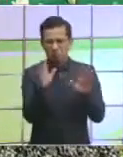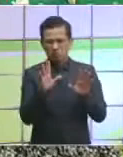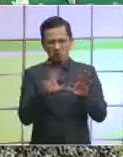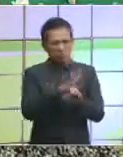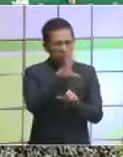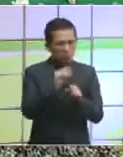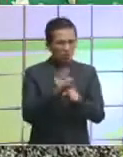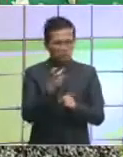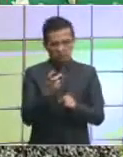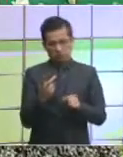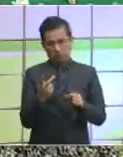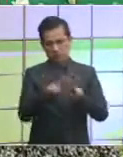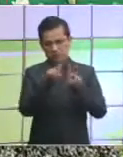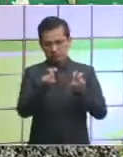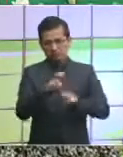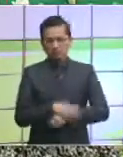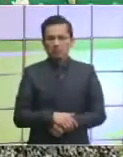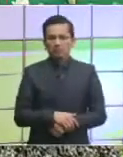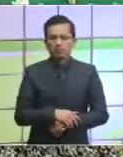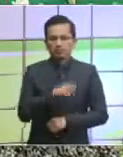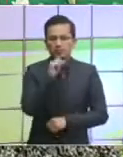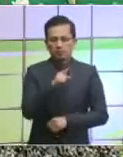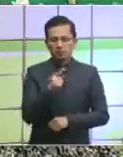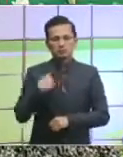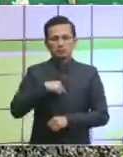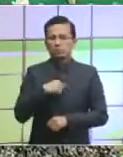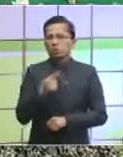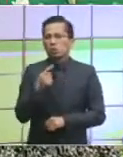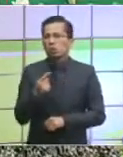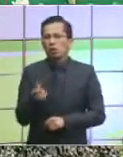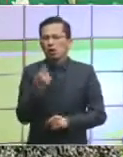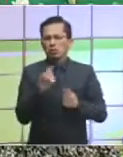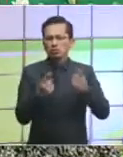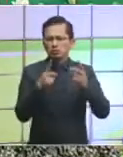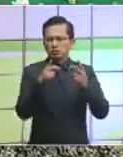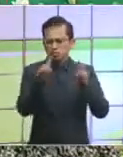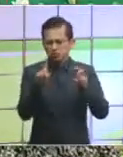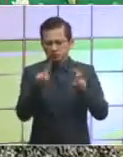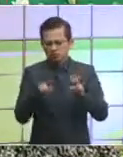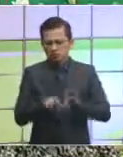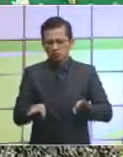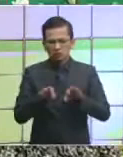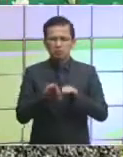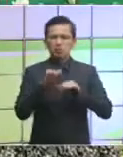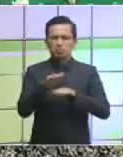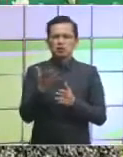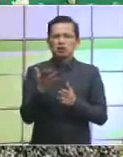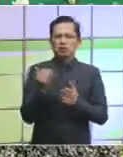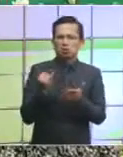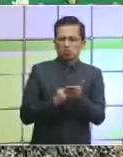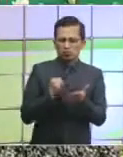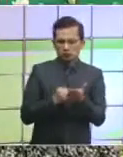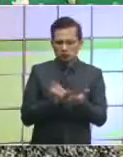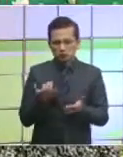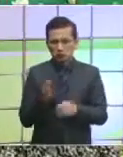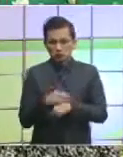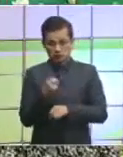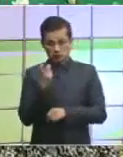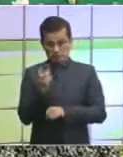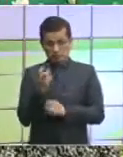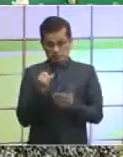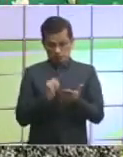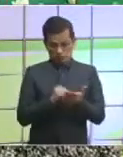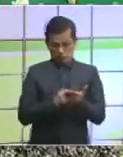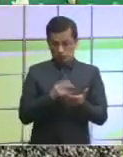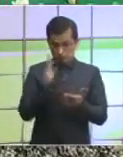y también tuvimos algunos casos importantes después en materia de algunos impuestos que por su enorme complejidad